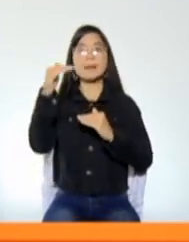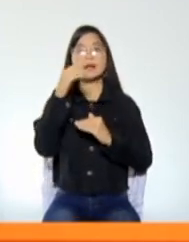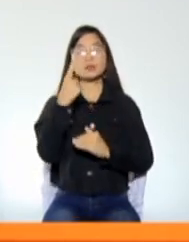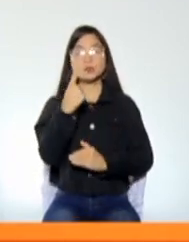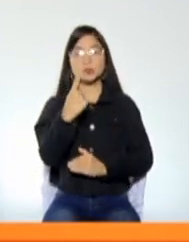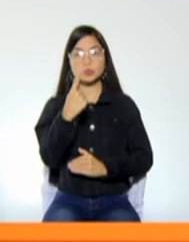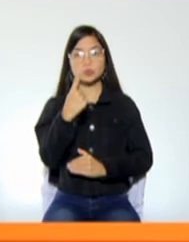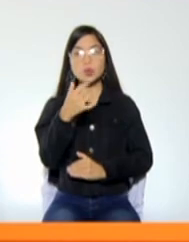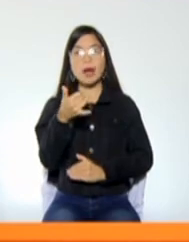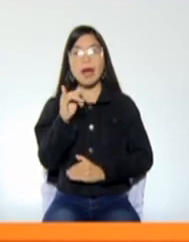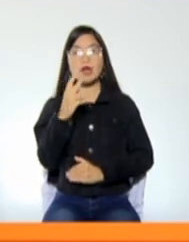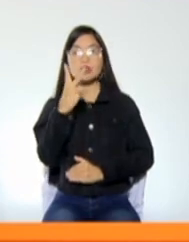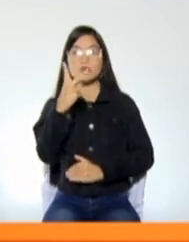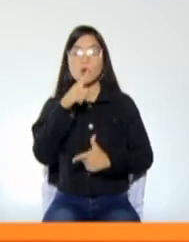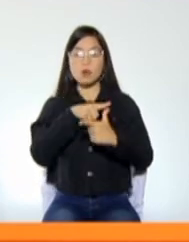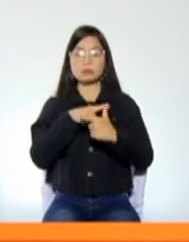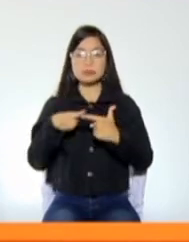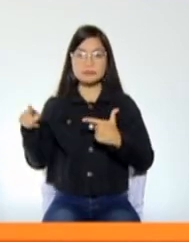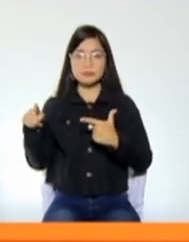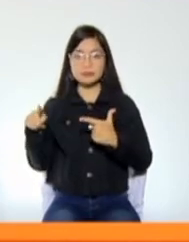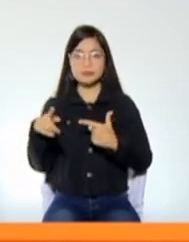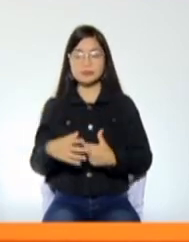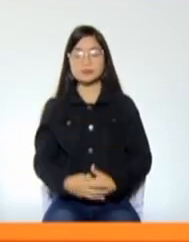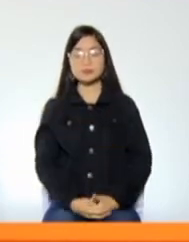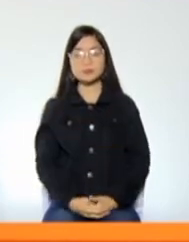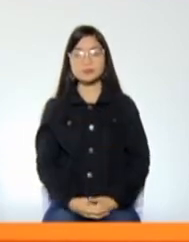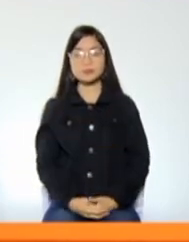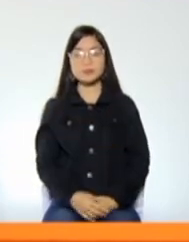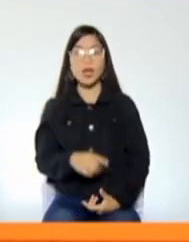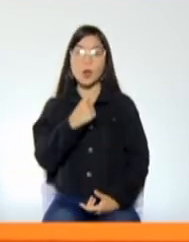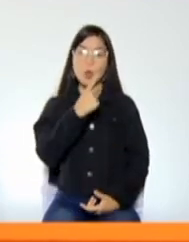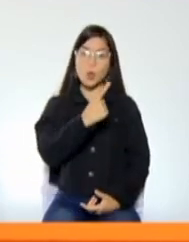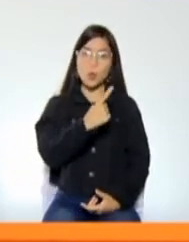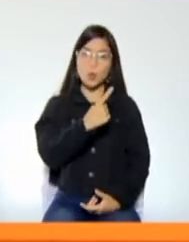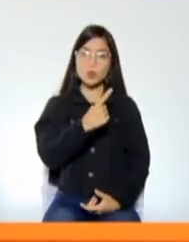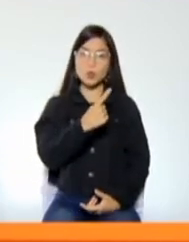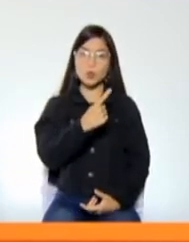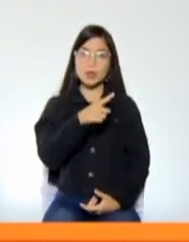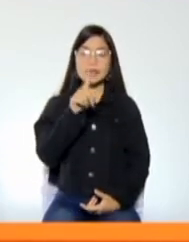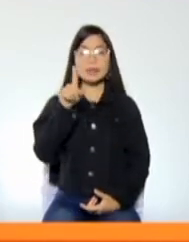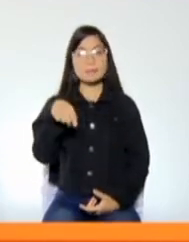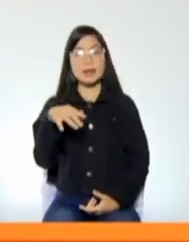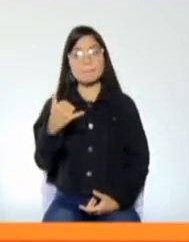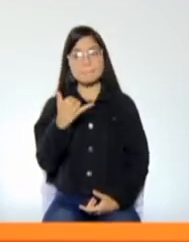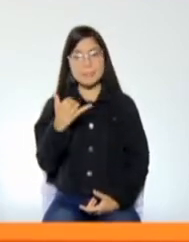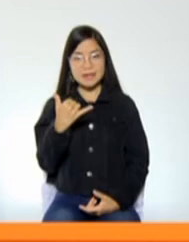dos divisores, entre ellos el 1 y el mismo número.